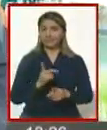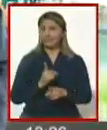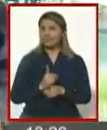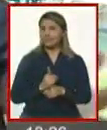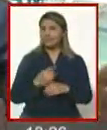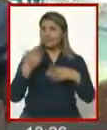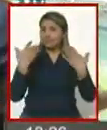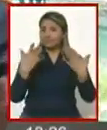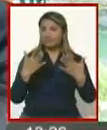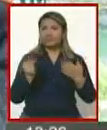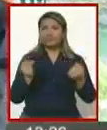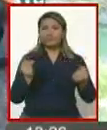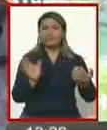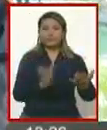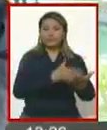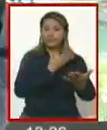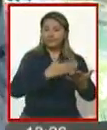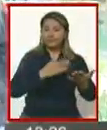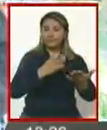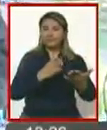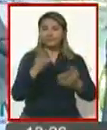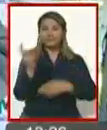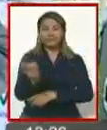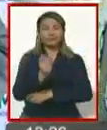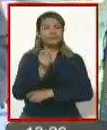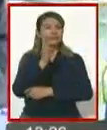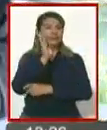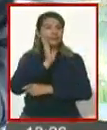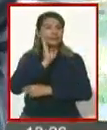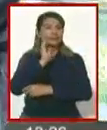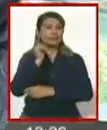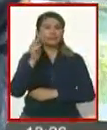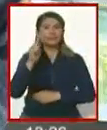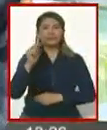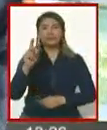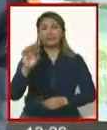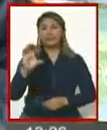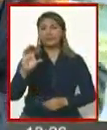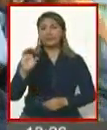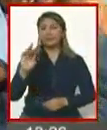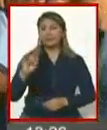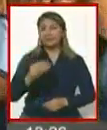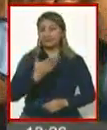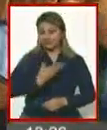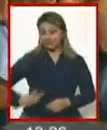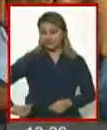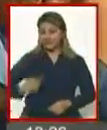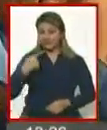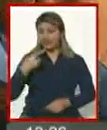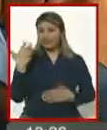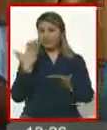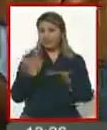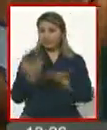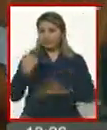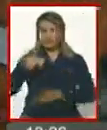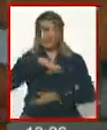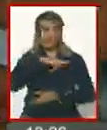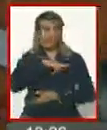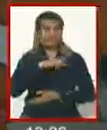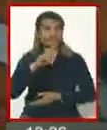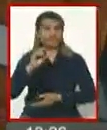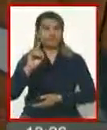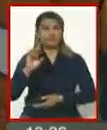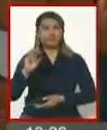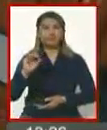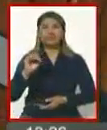Exactamente, ya con mariachis se encuentran celebrando un aniversario más de Andecruz. El presidente de los municipios se encuentra aquí con nosotros, don Rodolfo